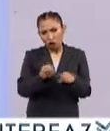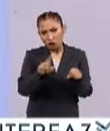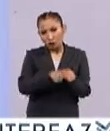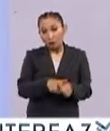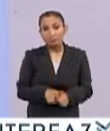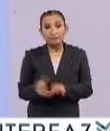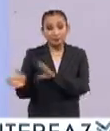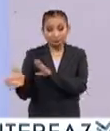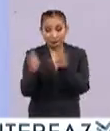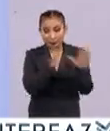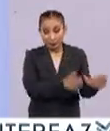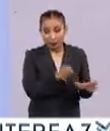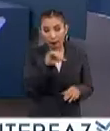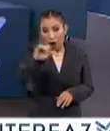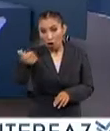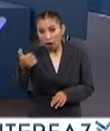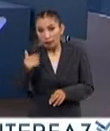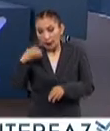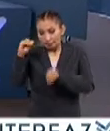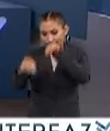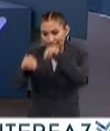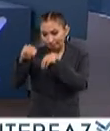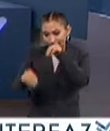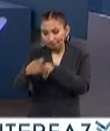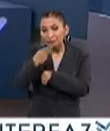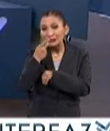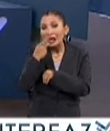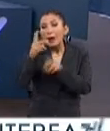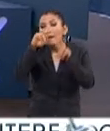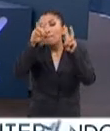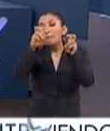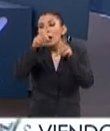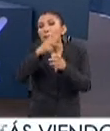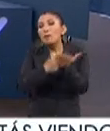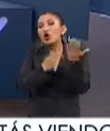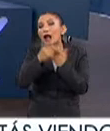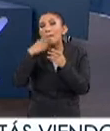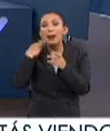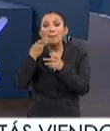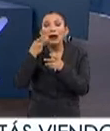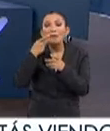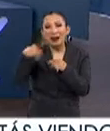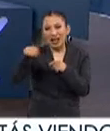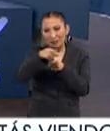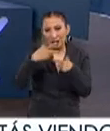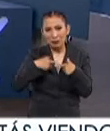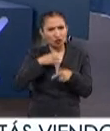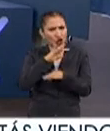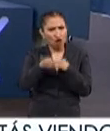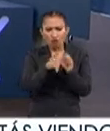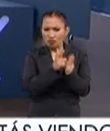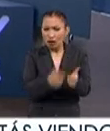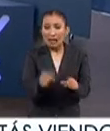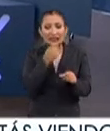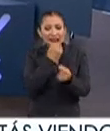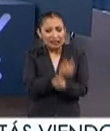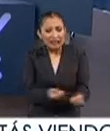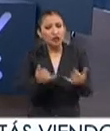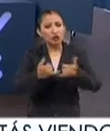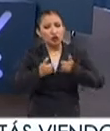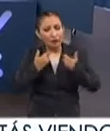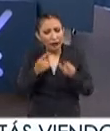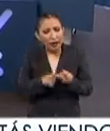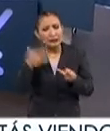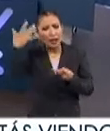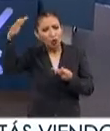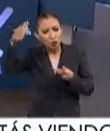todo. Y en el ámbito de la programación hablada, tenemos programas para todas las audiencias, para niñas y niños, para jóvenes,